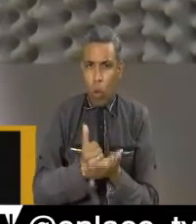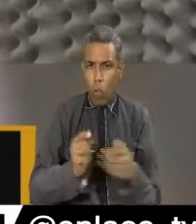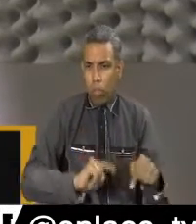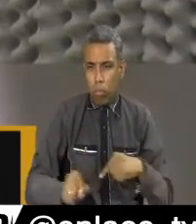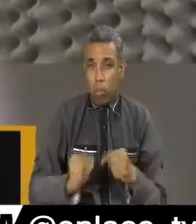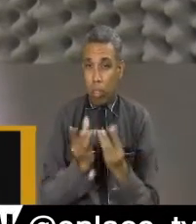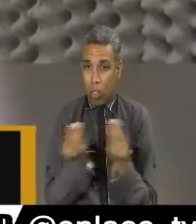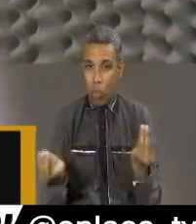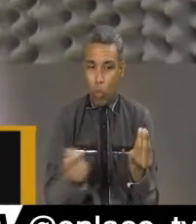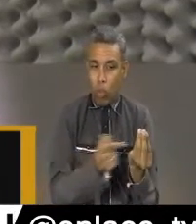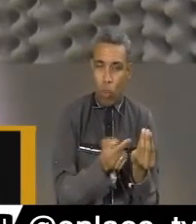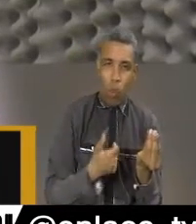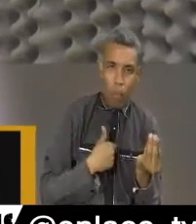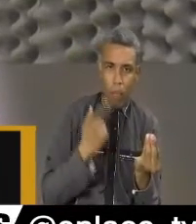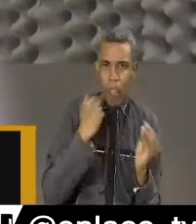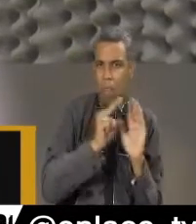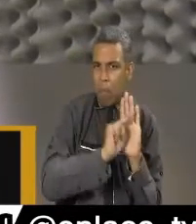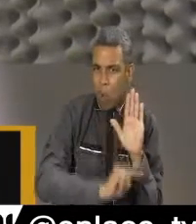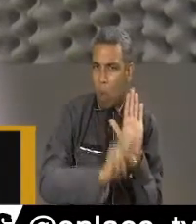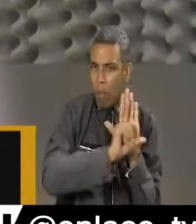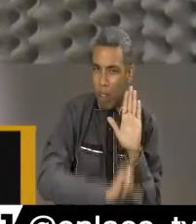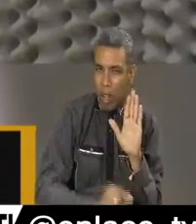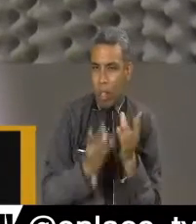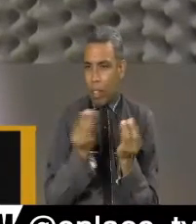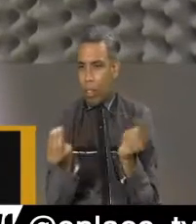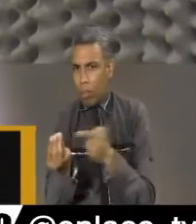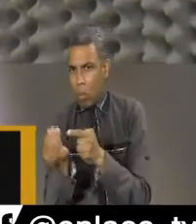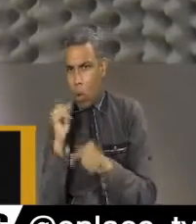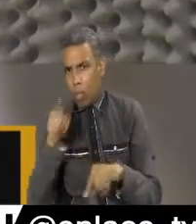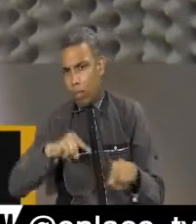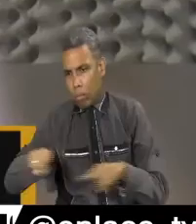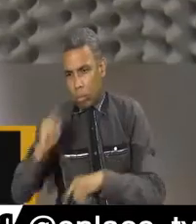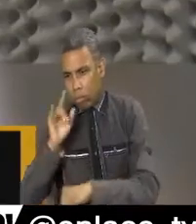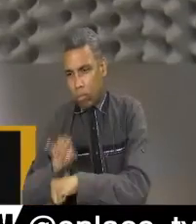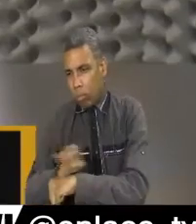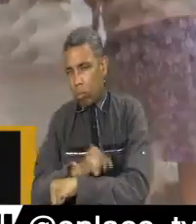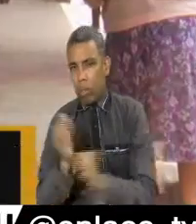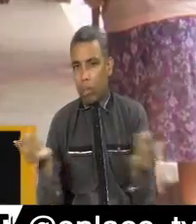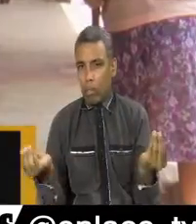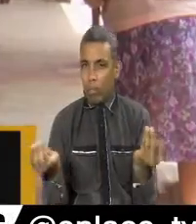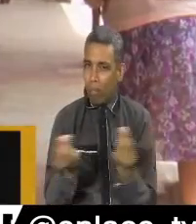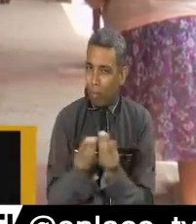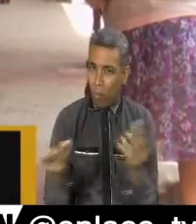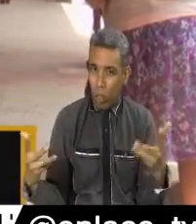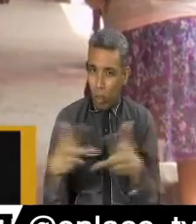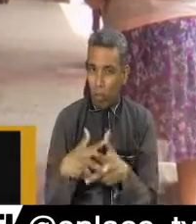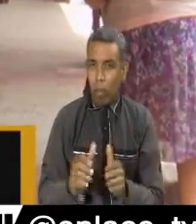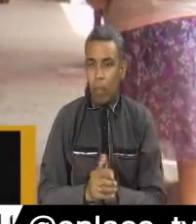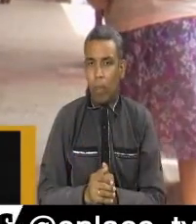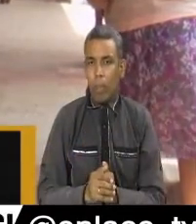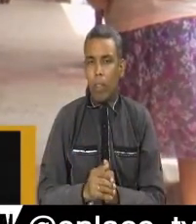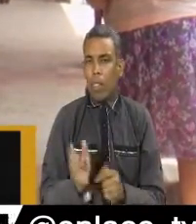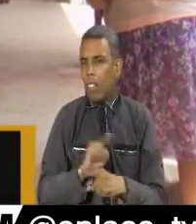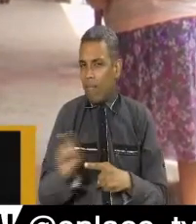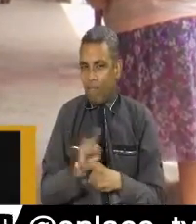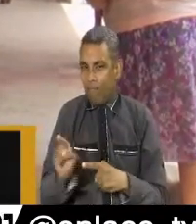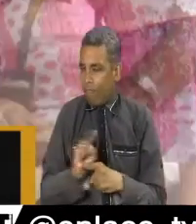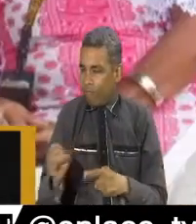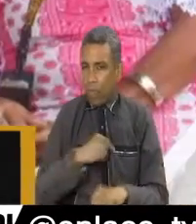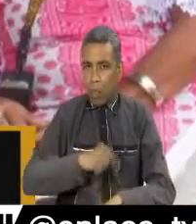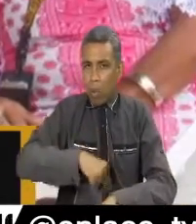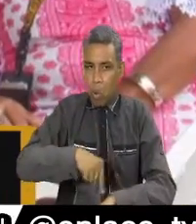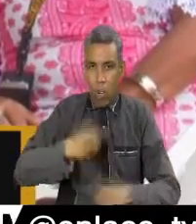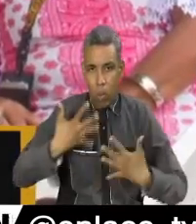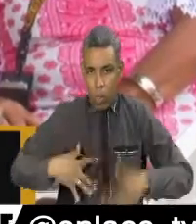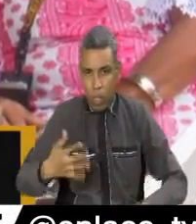documental. El servicio se presta los 7 días de la semana, los 24 horas del día. La entrada en vigencia plena del Código Nacional de Policía obliga